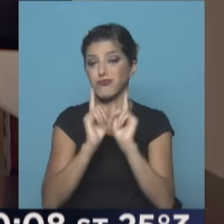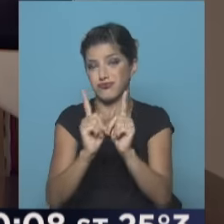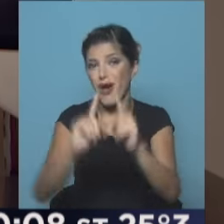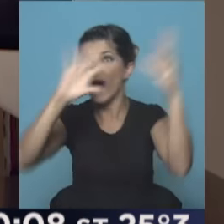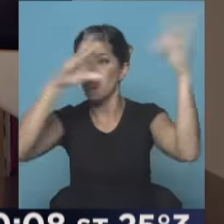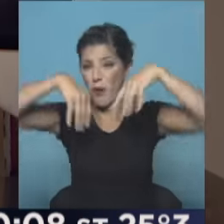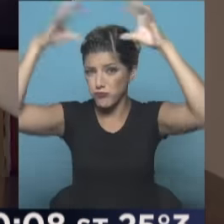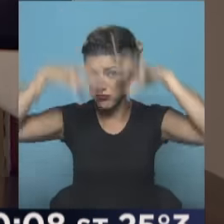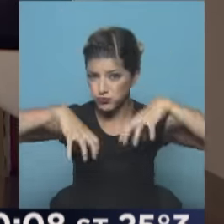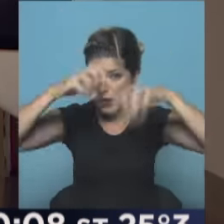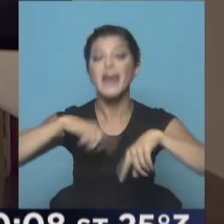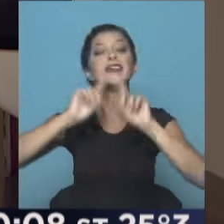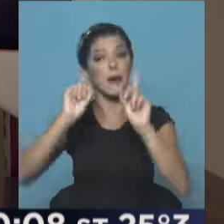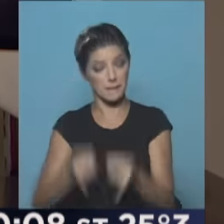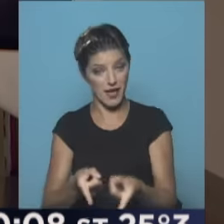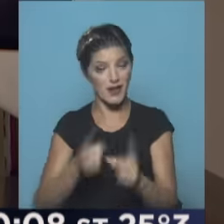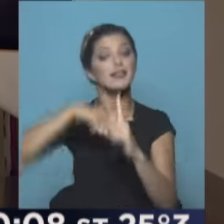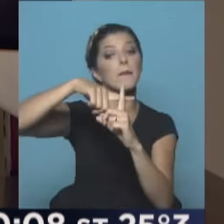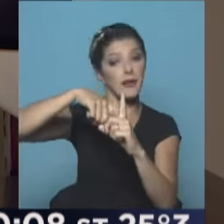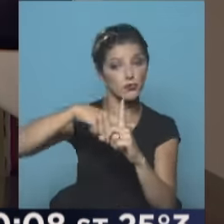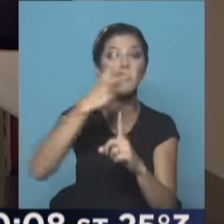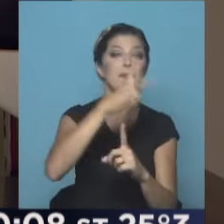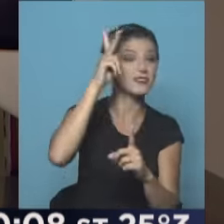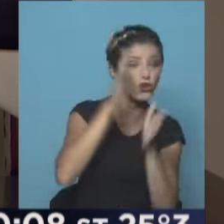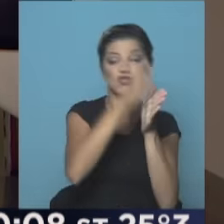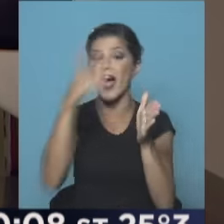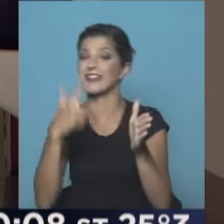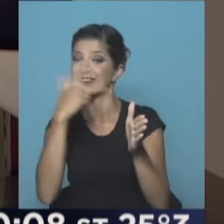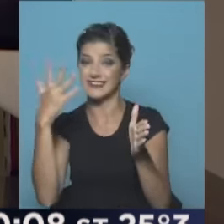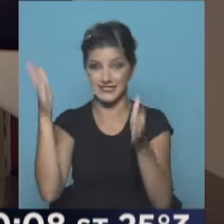temperaturas que rondarán entre los 28 y 35 grados centígrados.